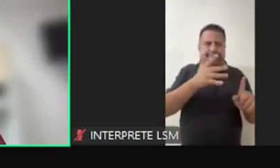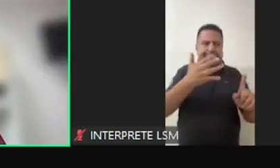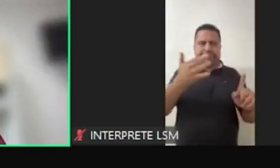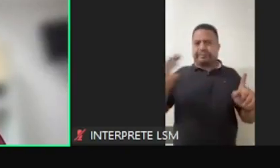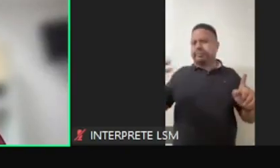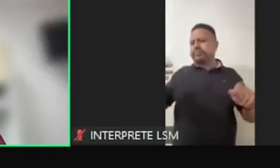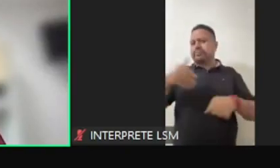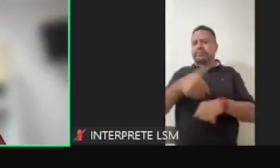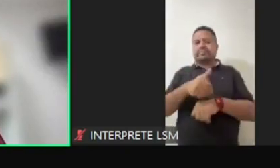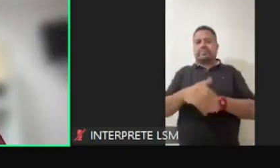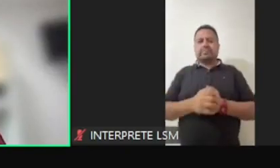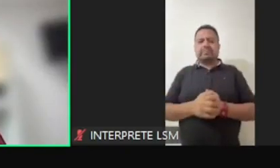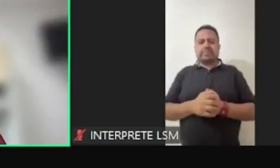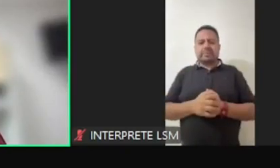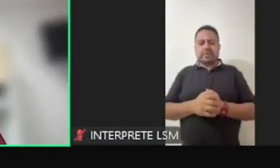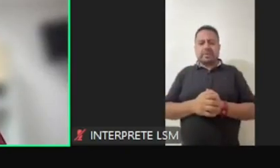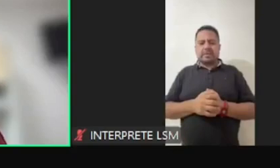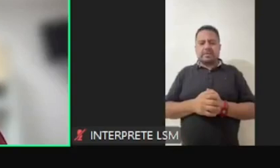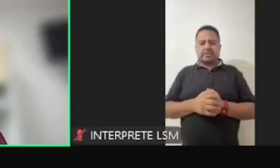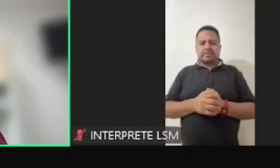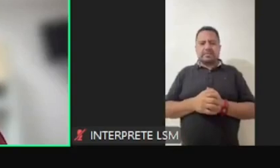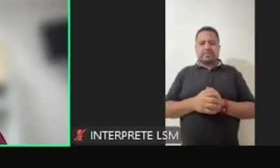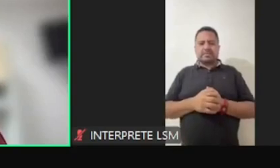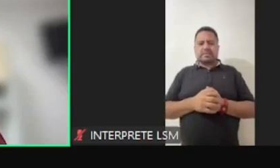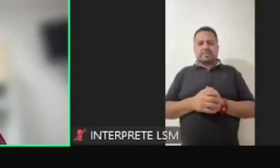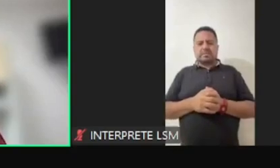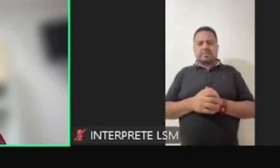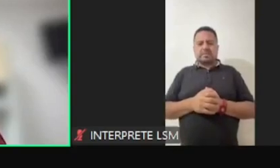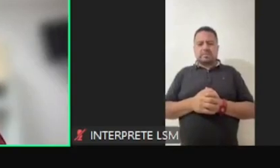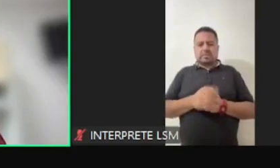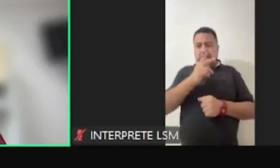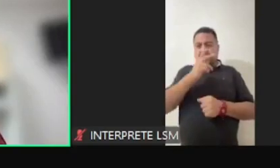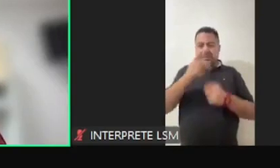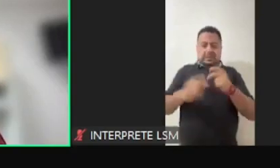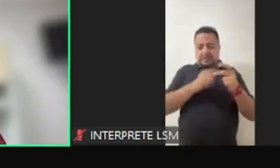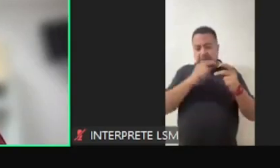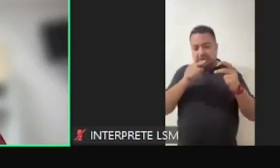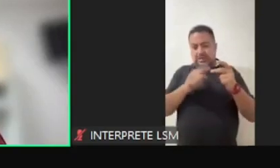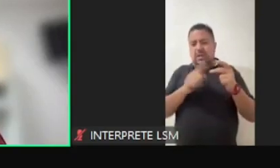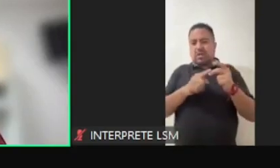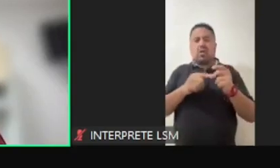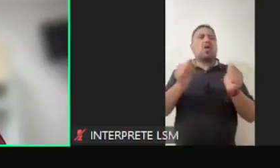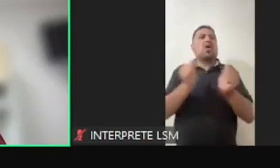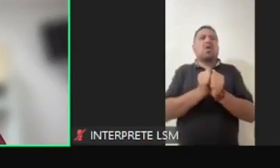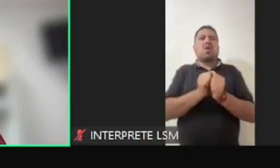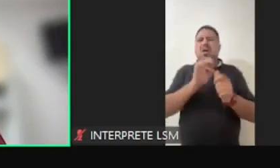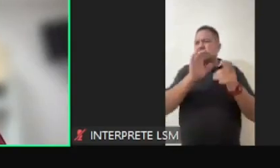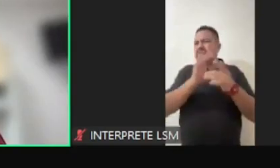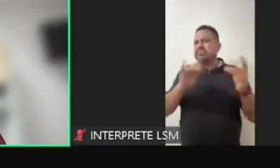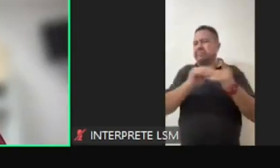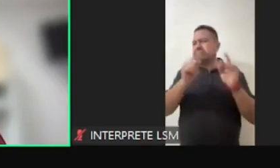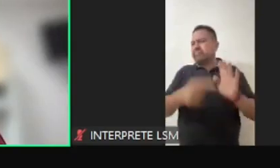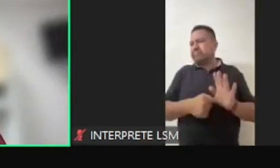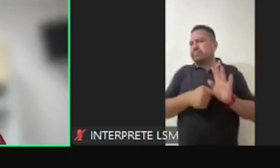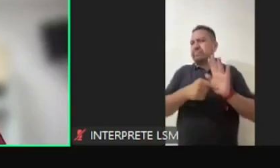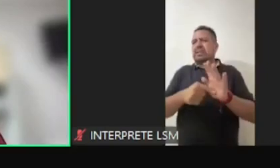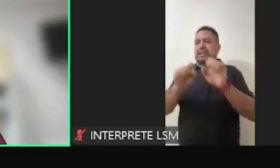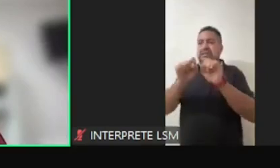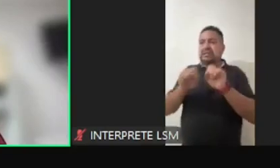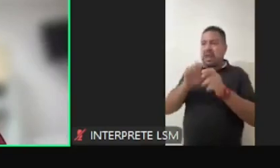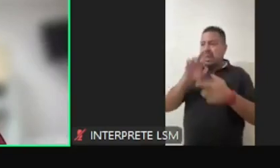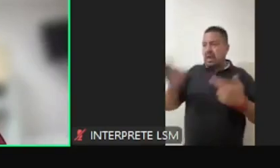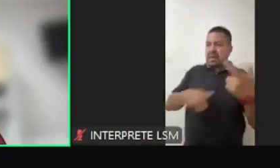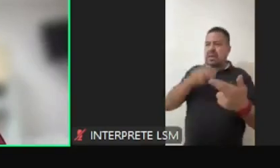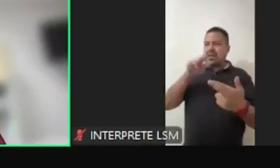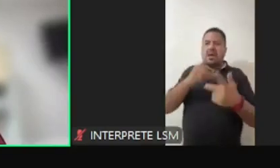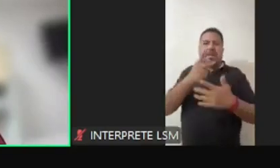c-26 72024 en segundo lugar con base en los argumentos esgrimidos por dicha sala regional en